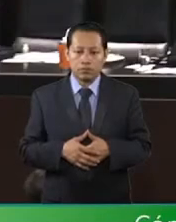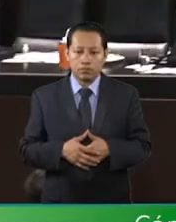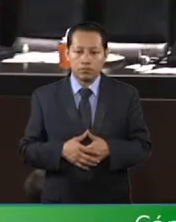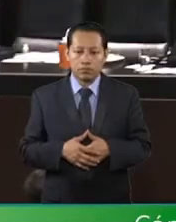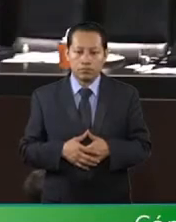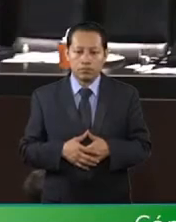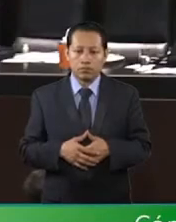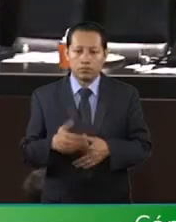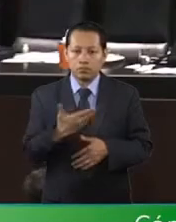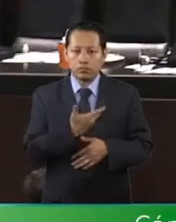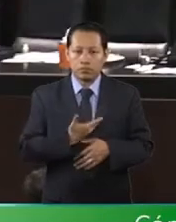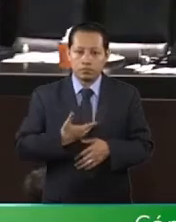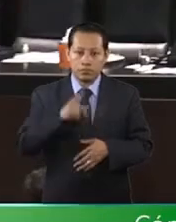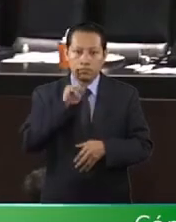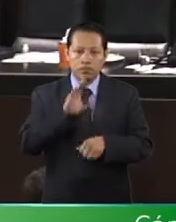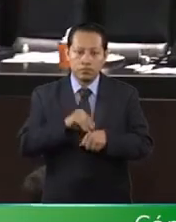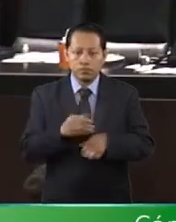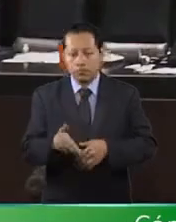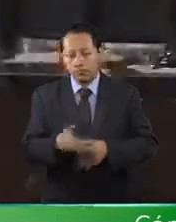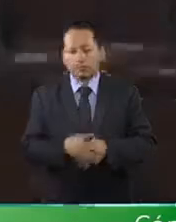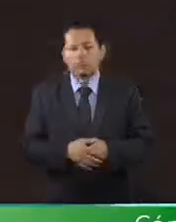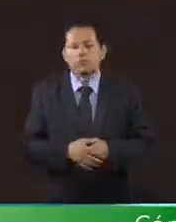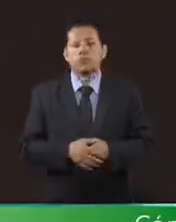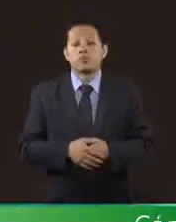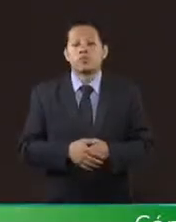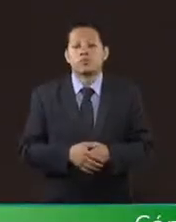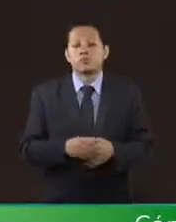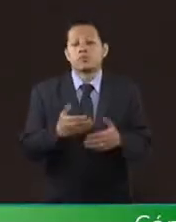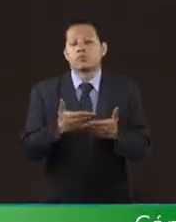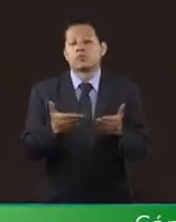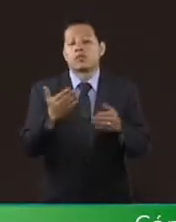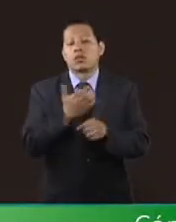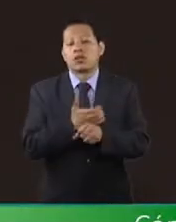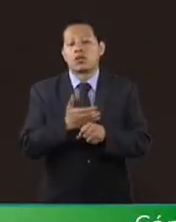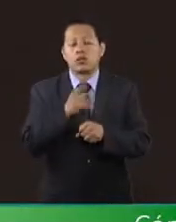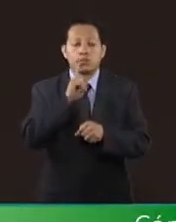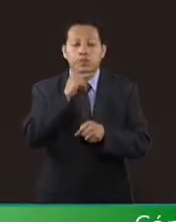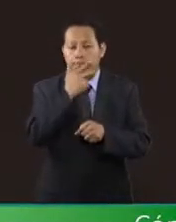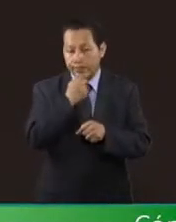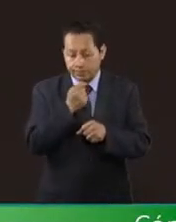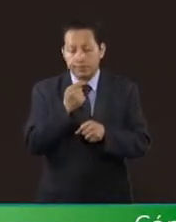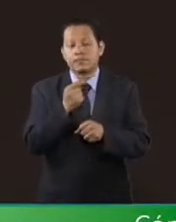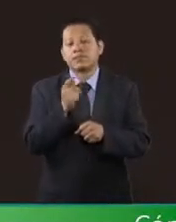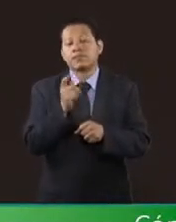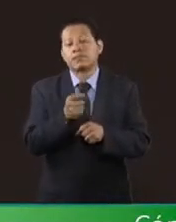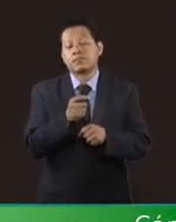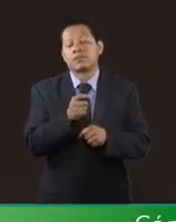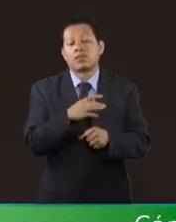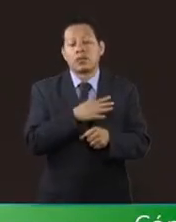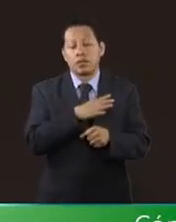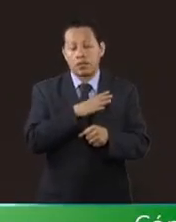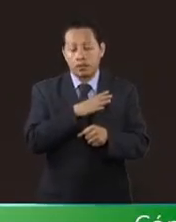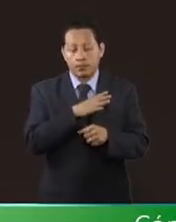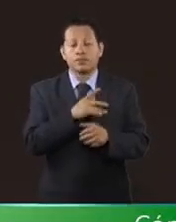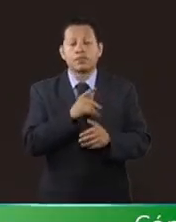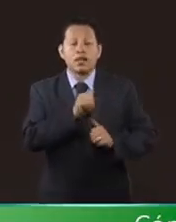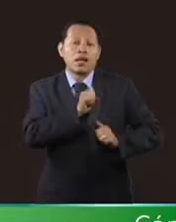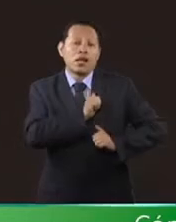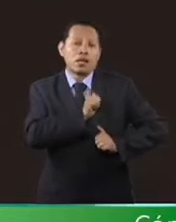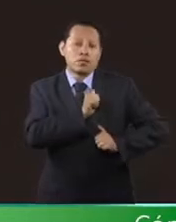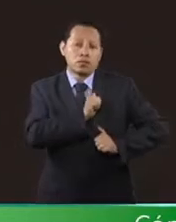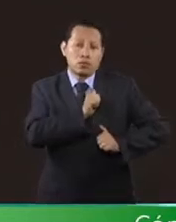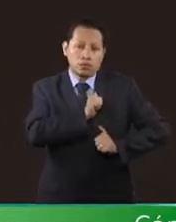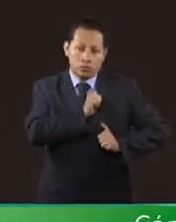Con su venia, presidenta. Adelante, diputada. Compañeras y compañeros, que el ejército no se utilice para suplir